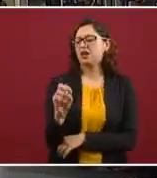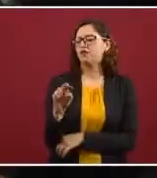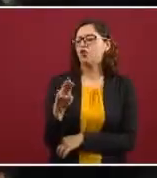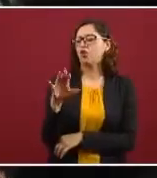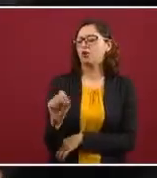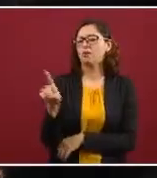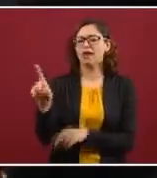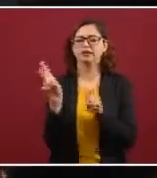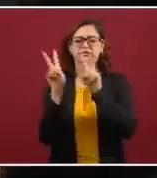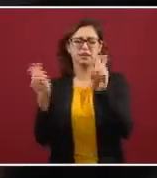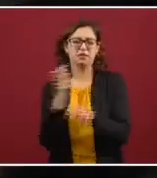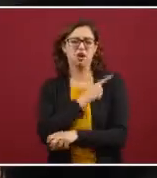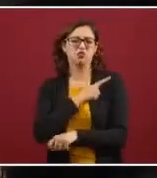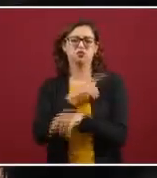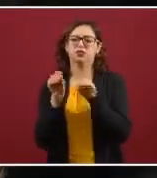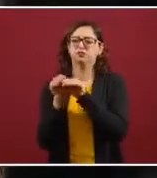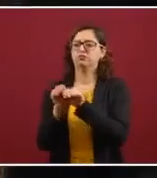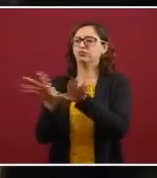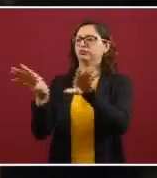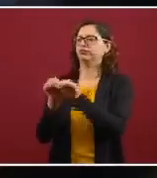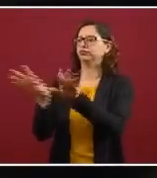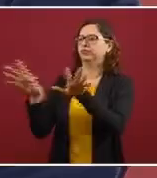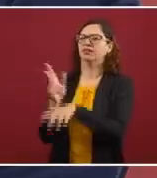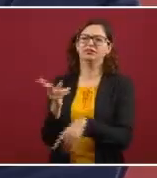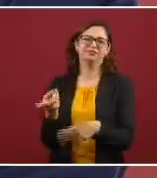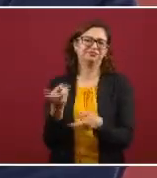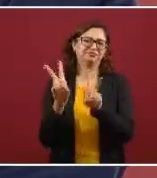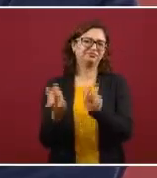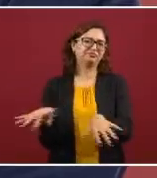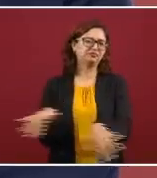Es tema para el Reforma. O sea,